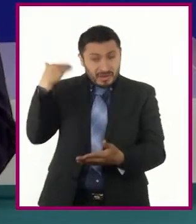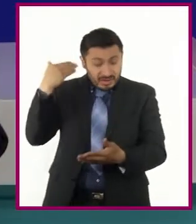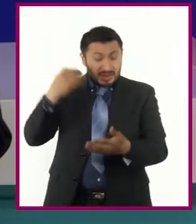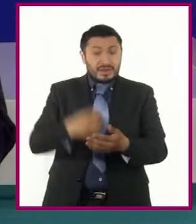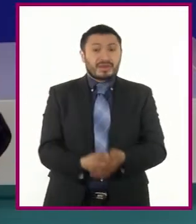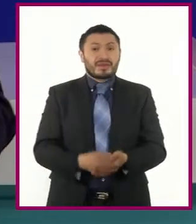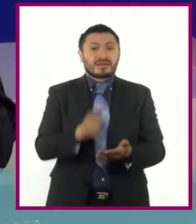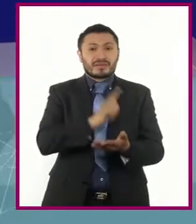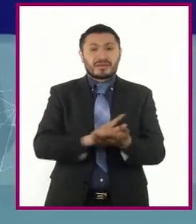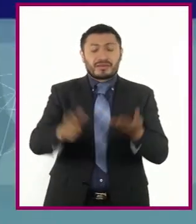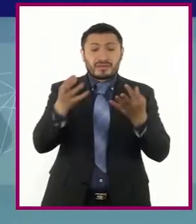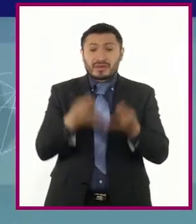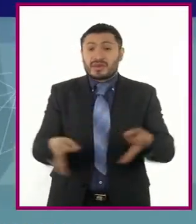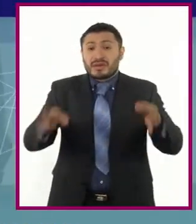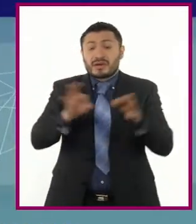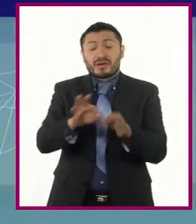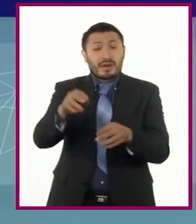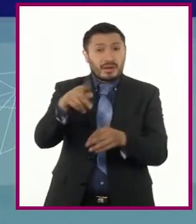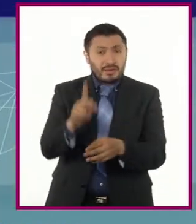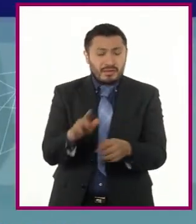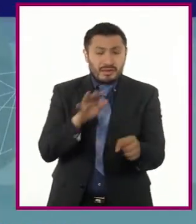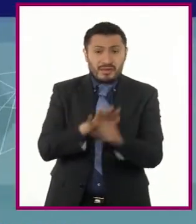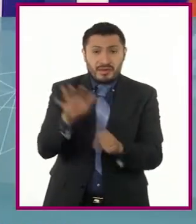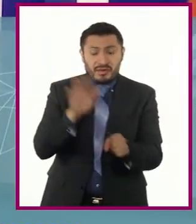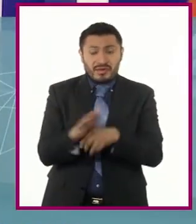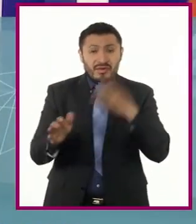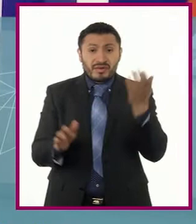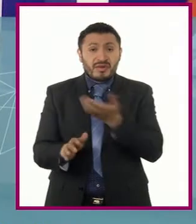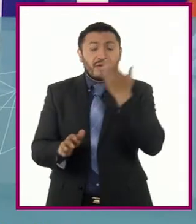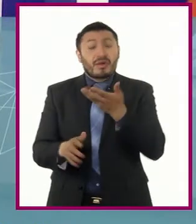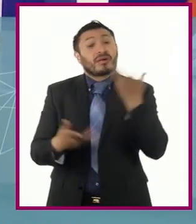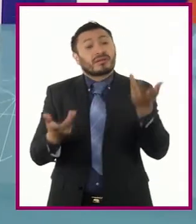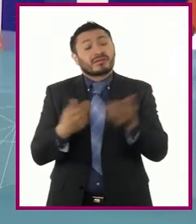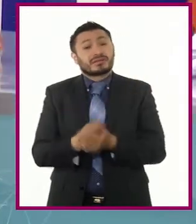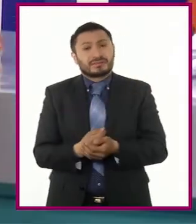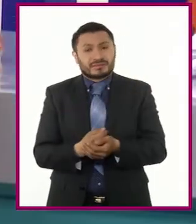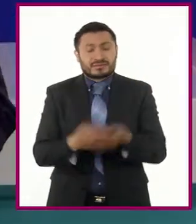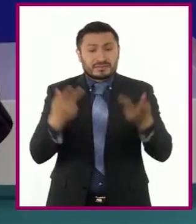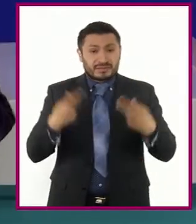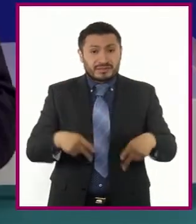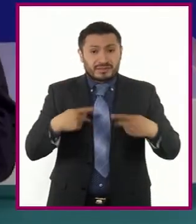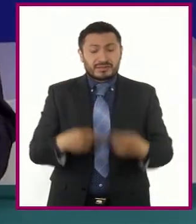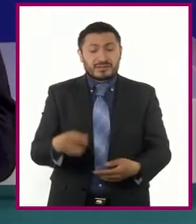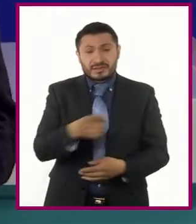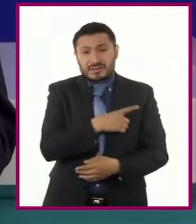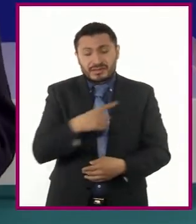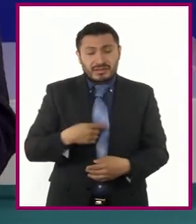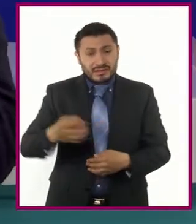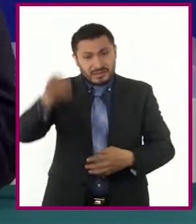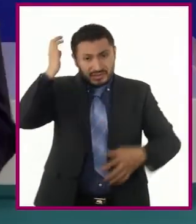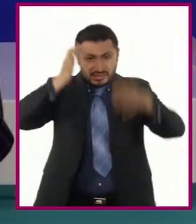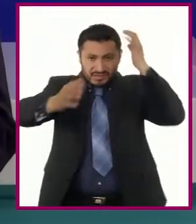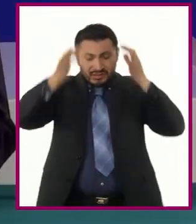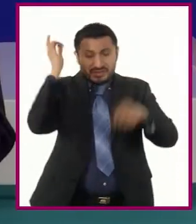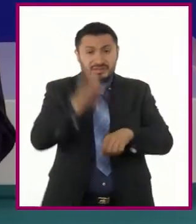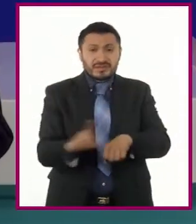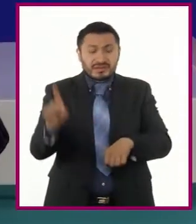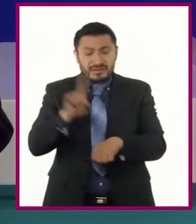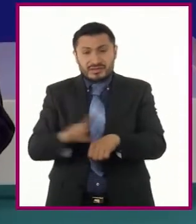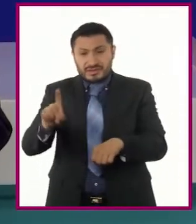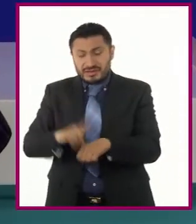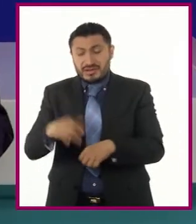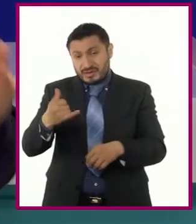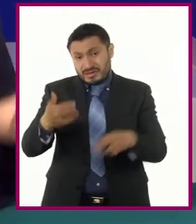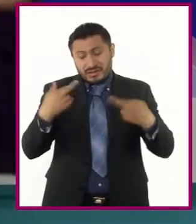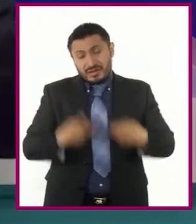comunidades predominantes. Pero, ¿cuáles eran las costumbres para ello? Los habitantes solían tomar un baño diario y la limpieza frecuente de sus